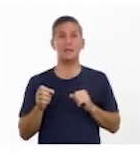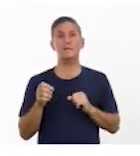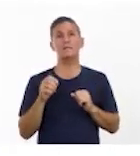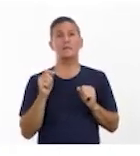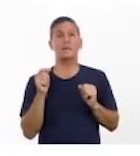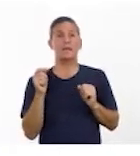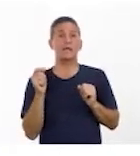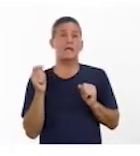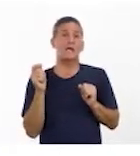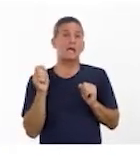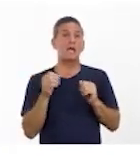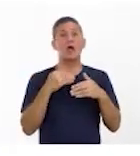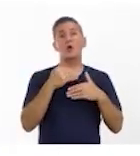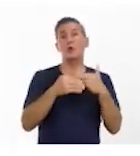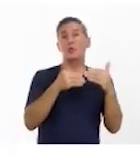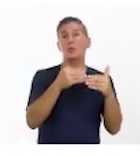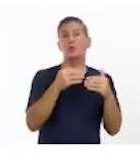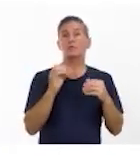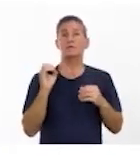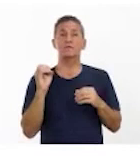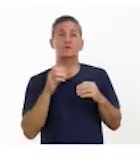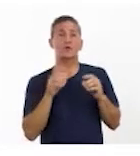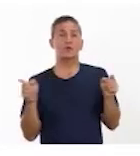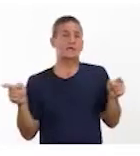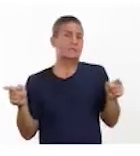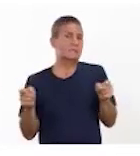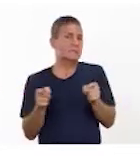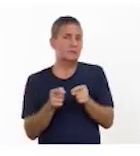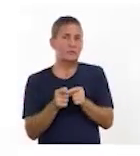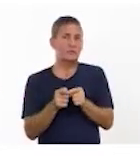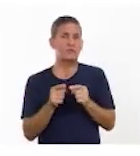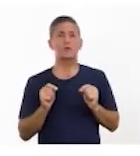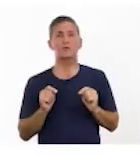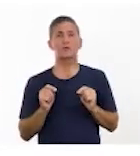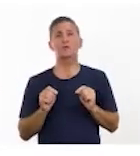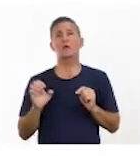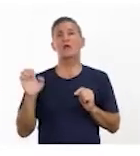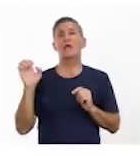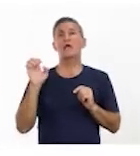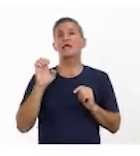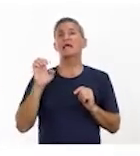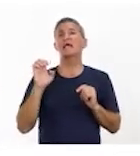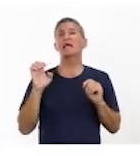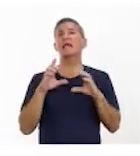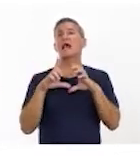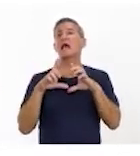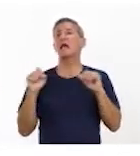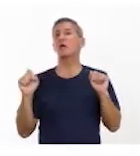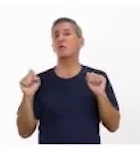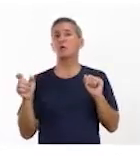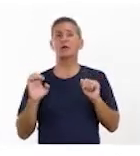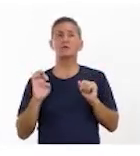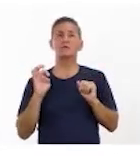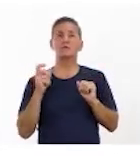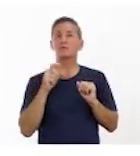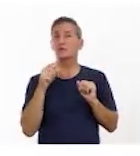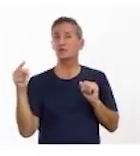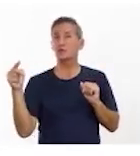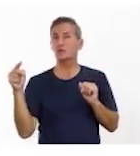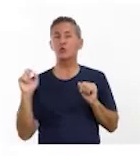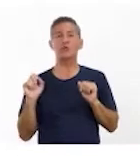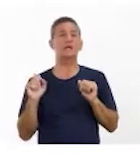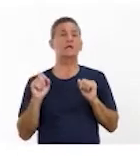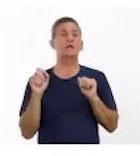Escribir las semiecuaciones que representan los procesos de oxidación y de reducción y la ecuación total de una